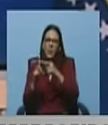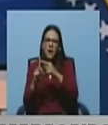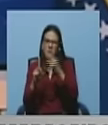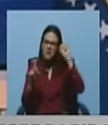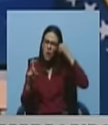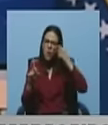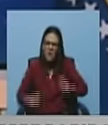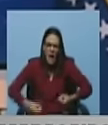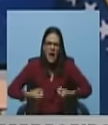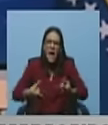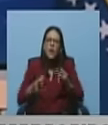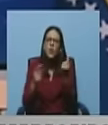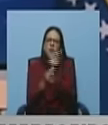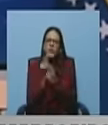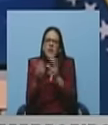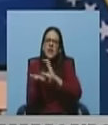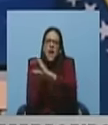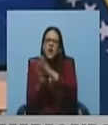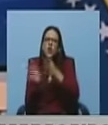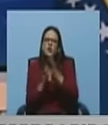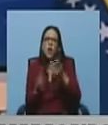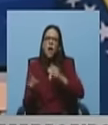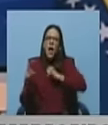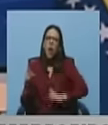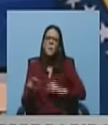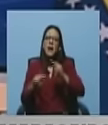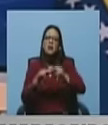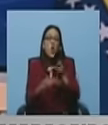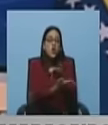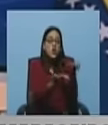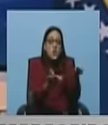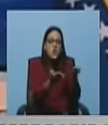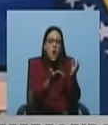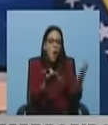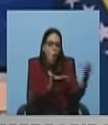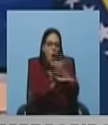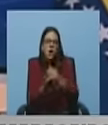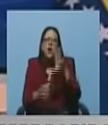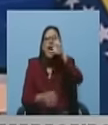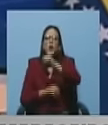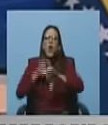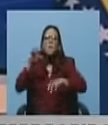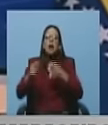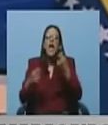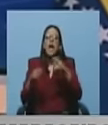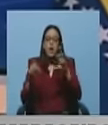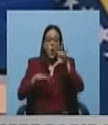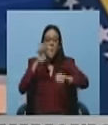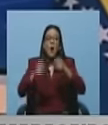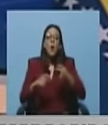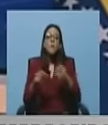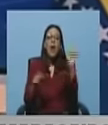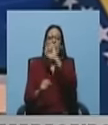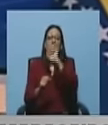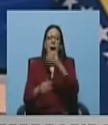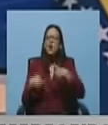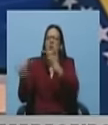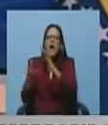Que gastó el dinero para la operación de niños en comprarle carros a unos amigos.